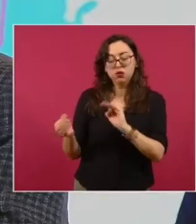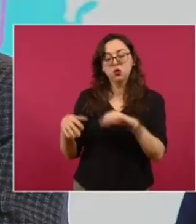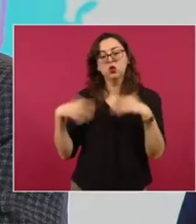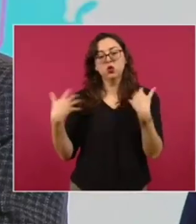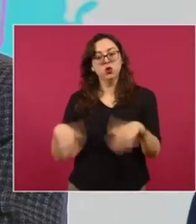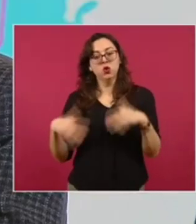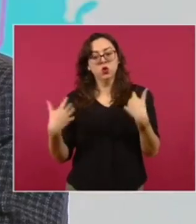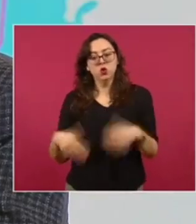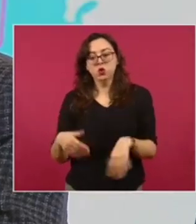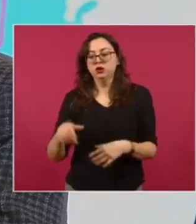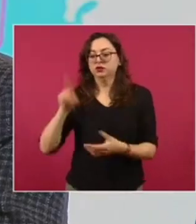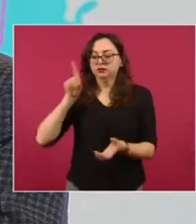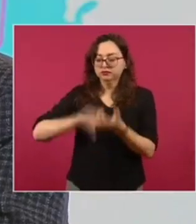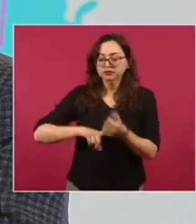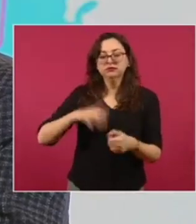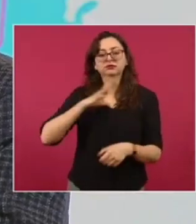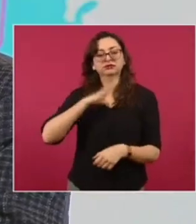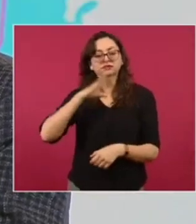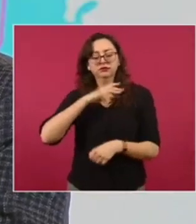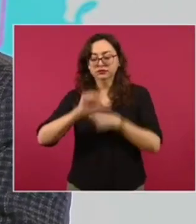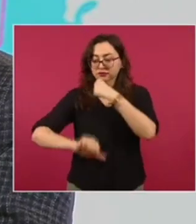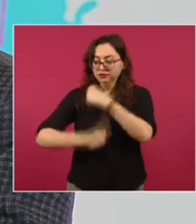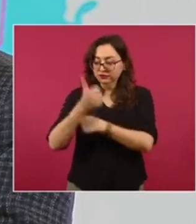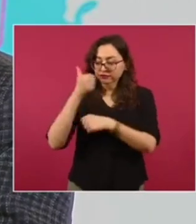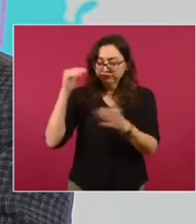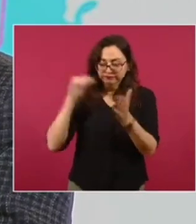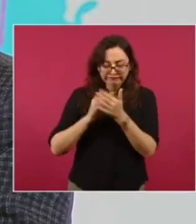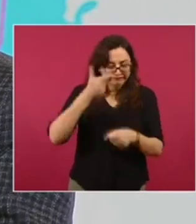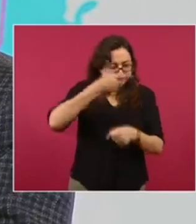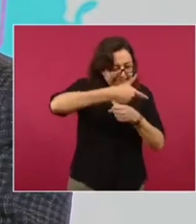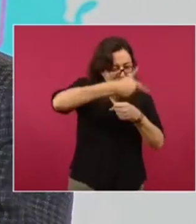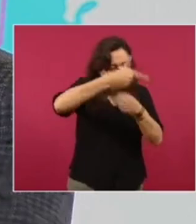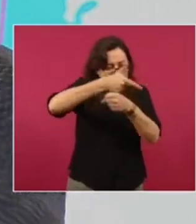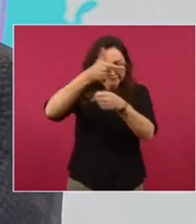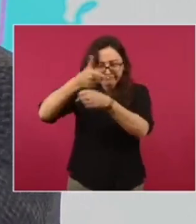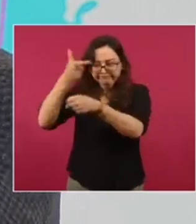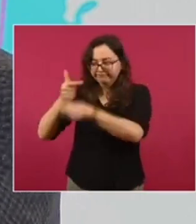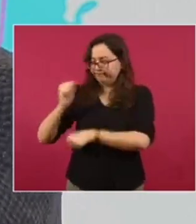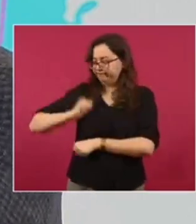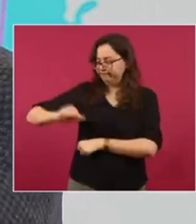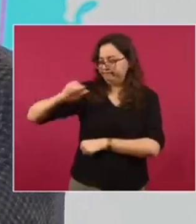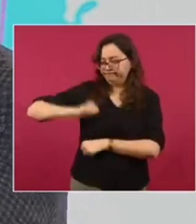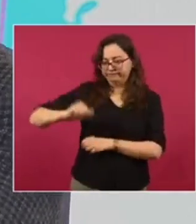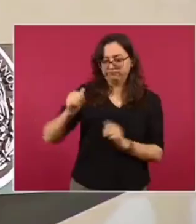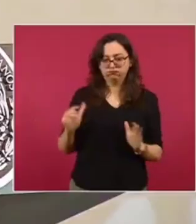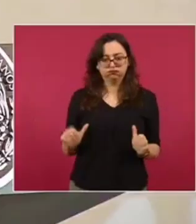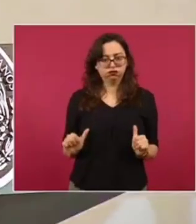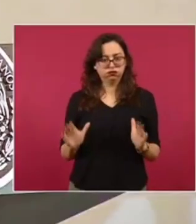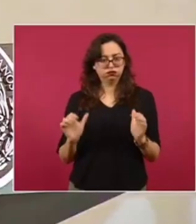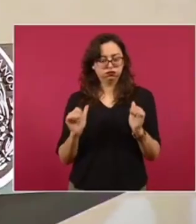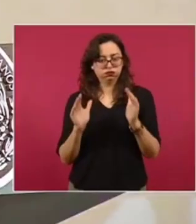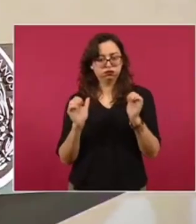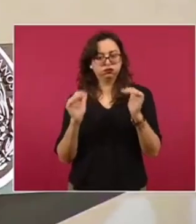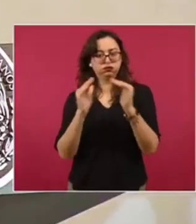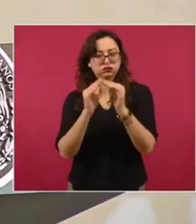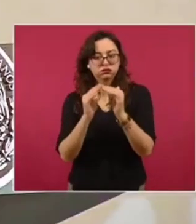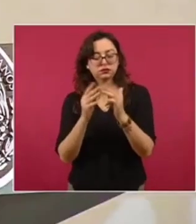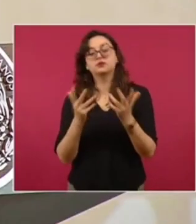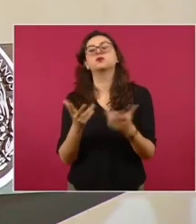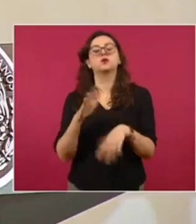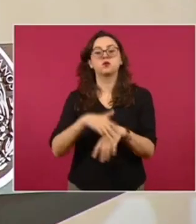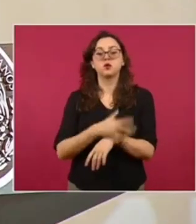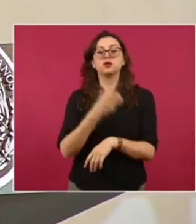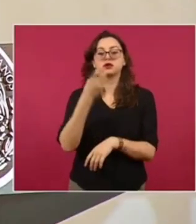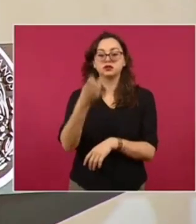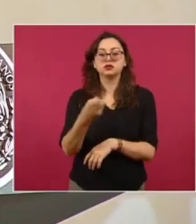11 mil vestigios identificados ya gracias a la prospección. Y debido a ello se ha establecido